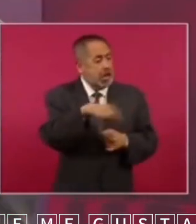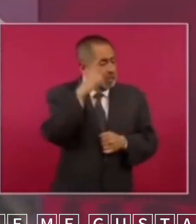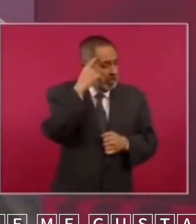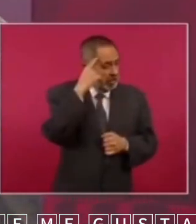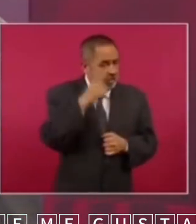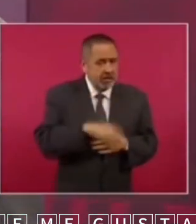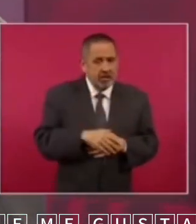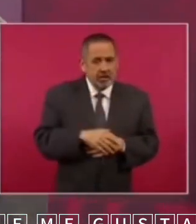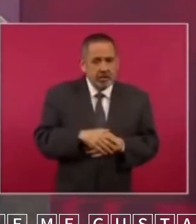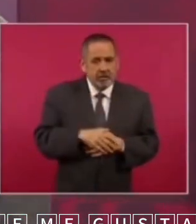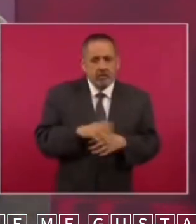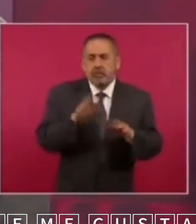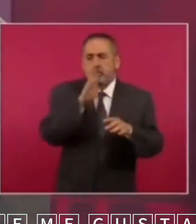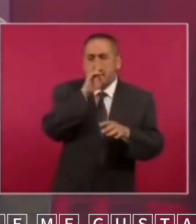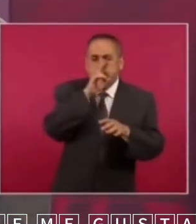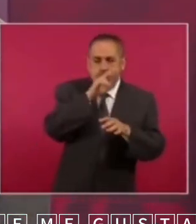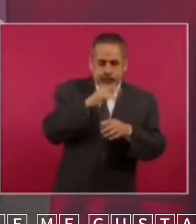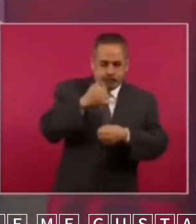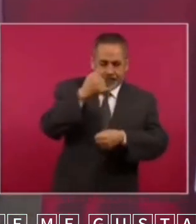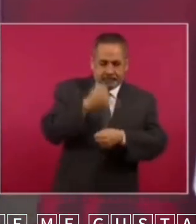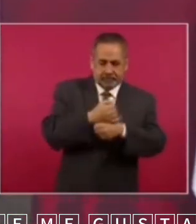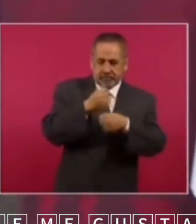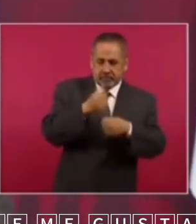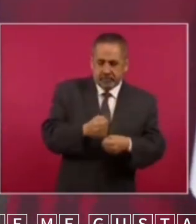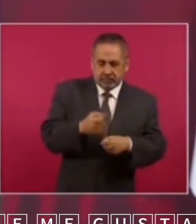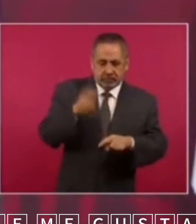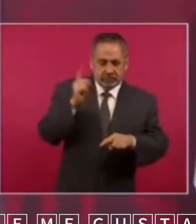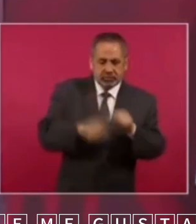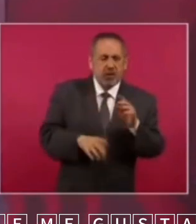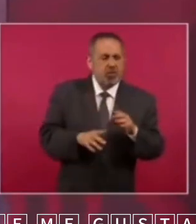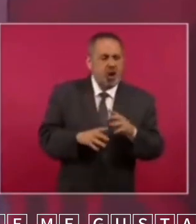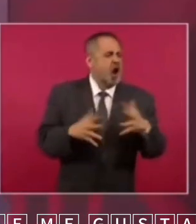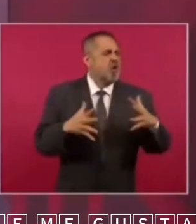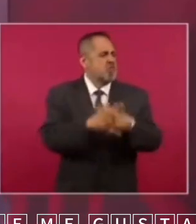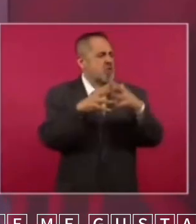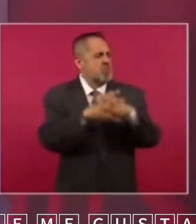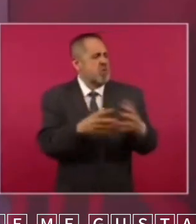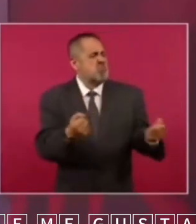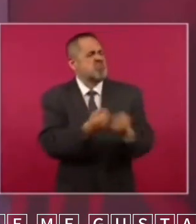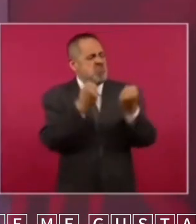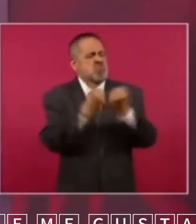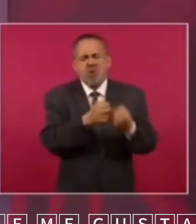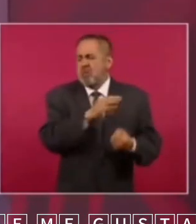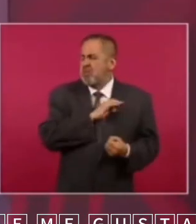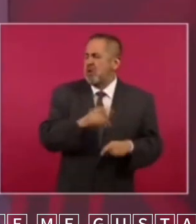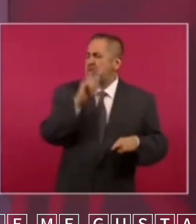de que van a resolver el problema de la inseguridad y de la violencia solo con el uso de la fuerza.